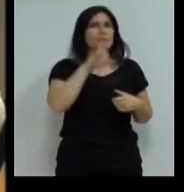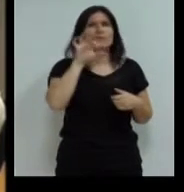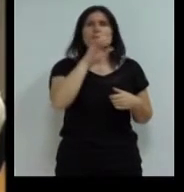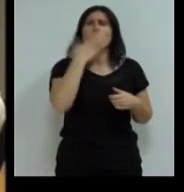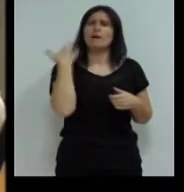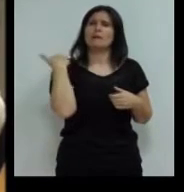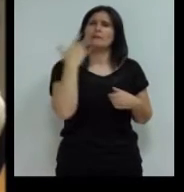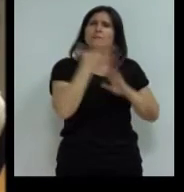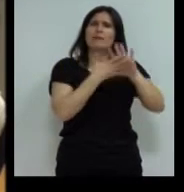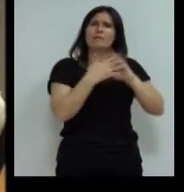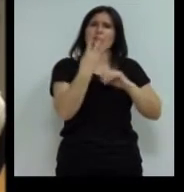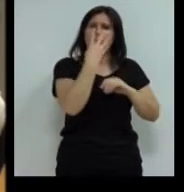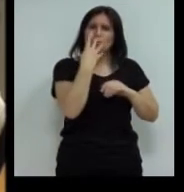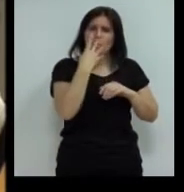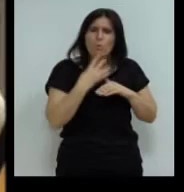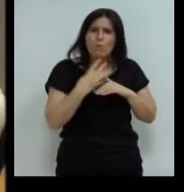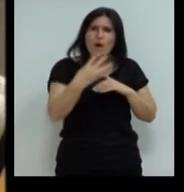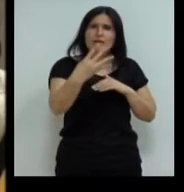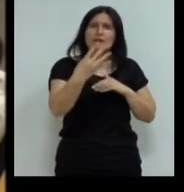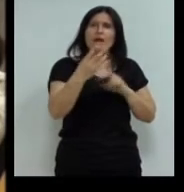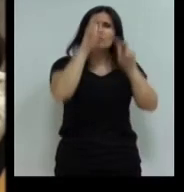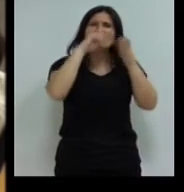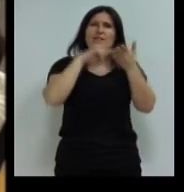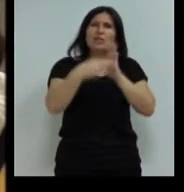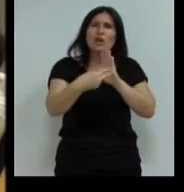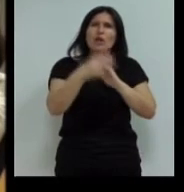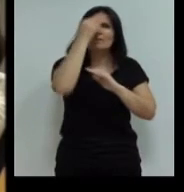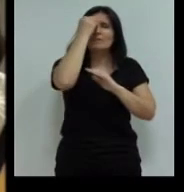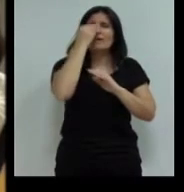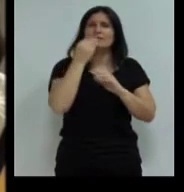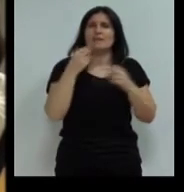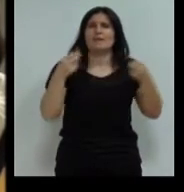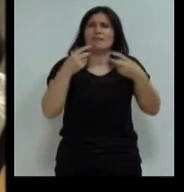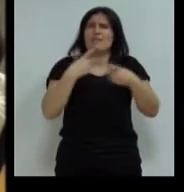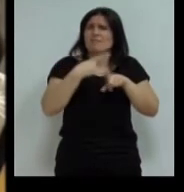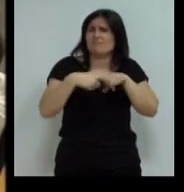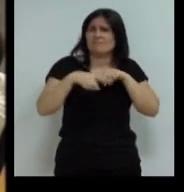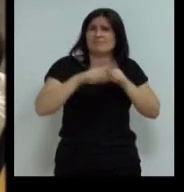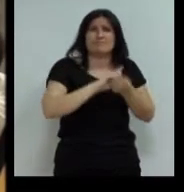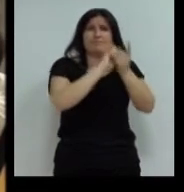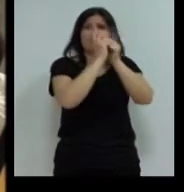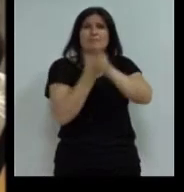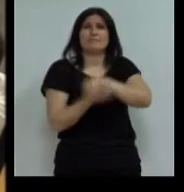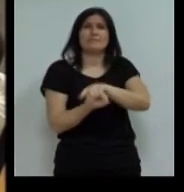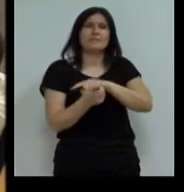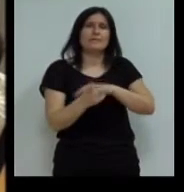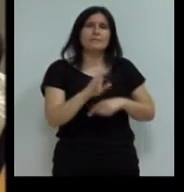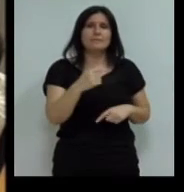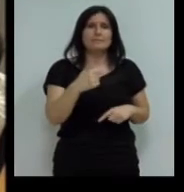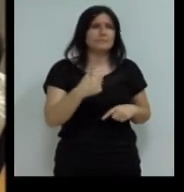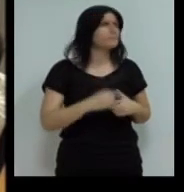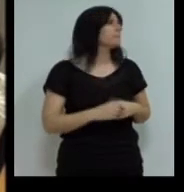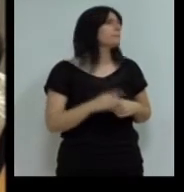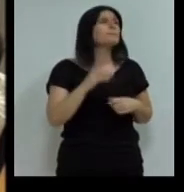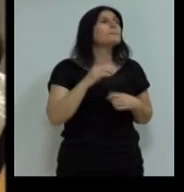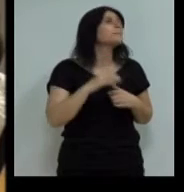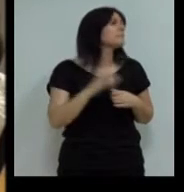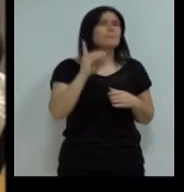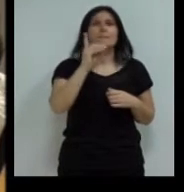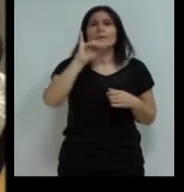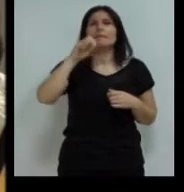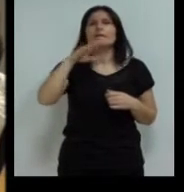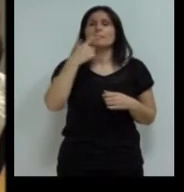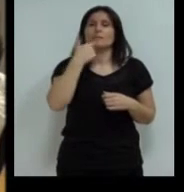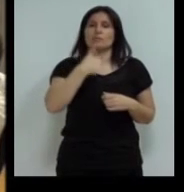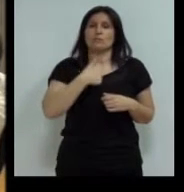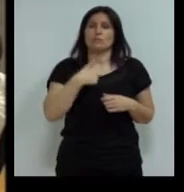este mundo será diferente. Yo, como es- De subtitulación, ¿creéis Mira, que yo me están, enfrento o cómo permanentemente todas las semanas me